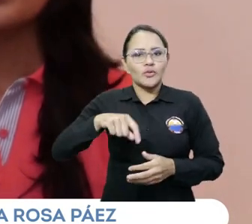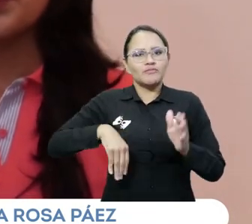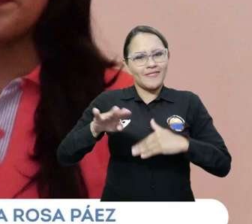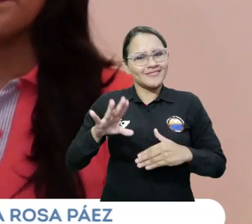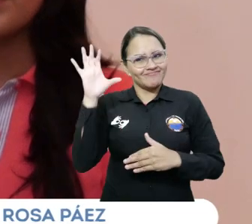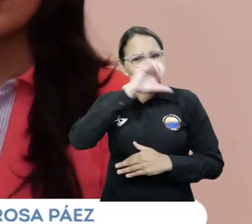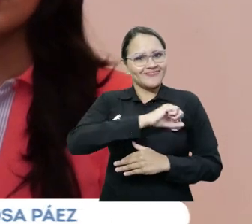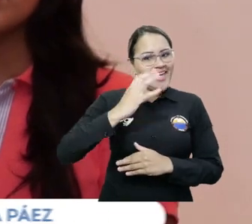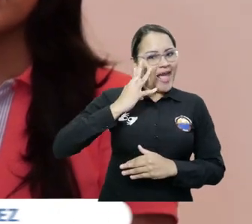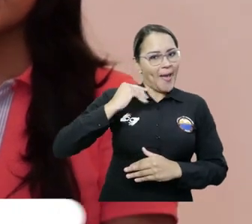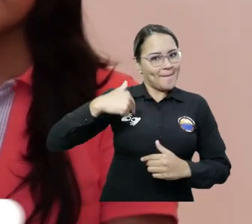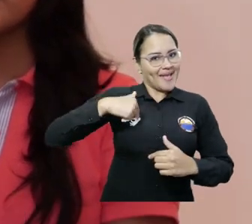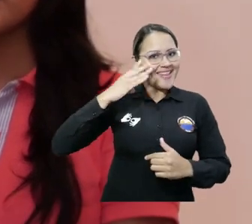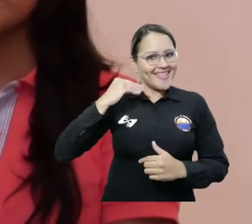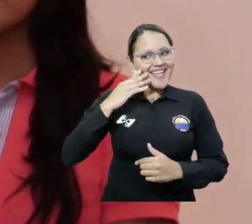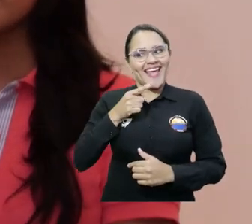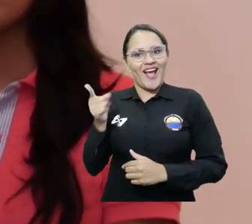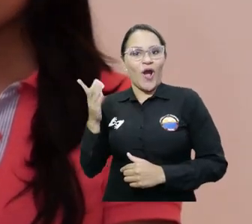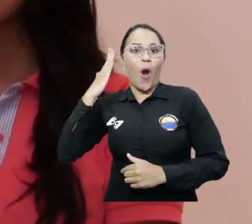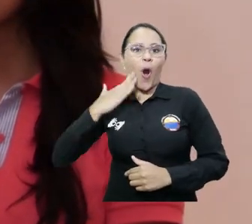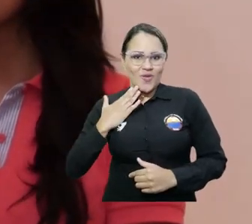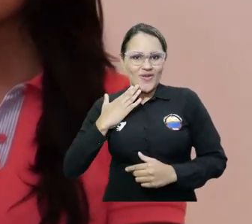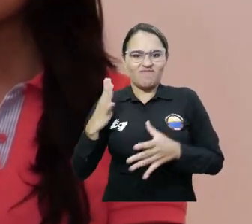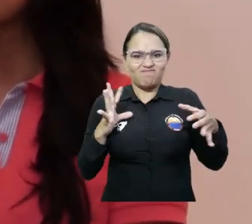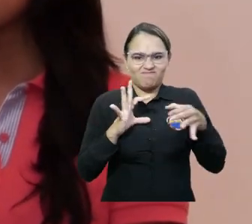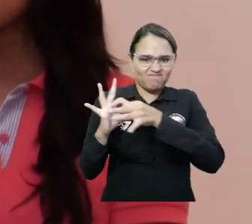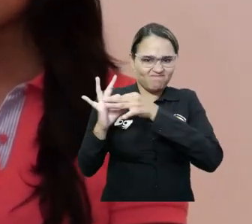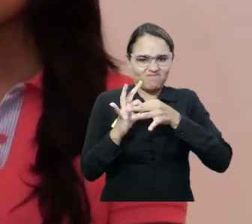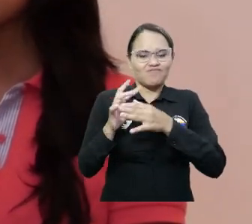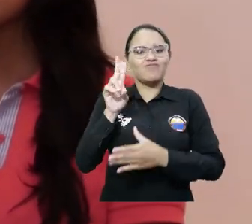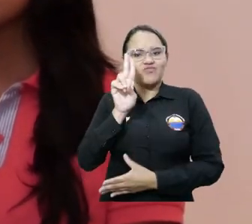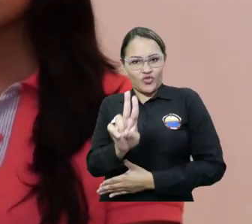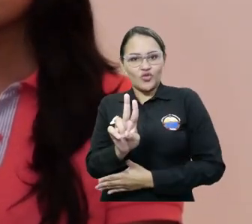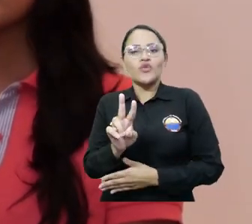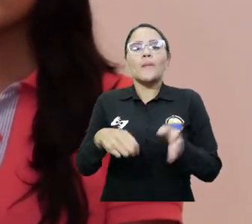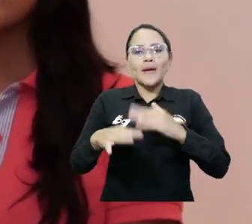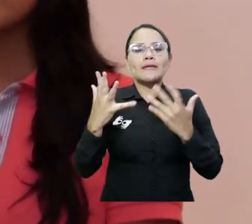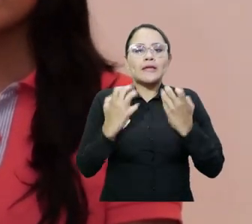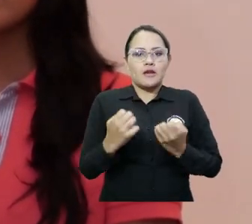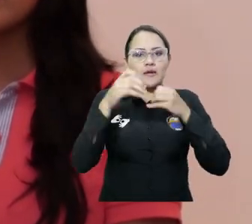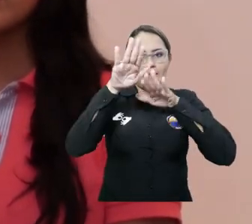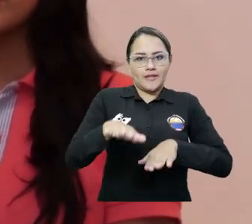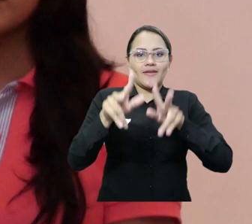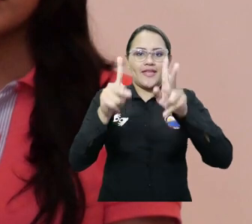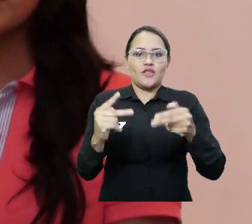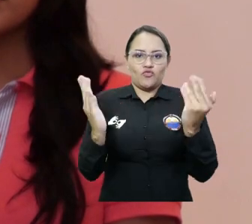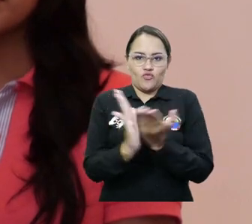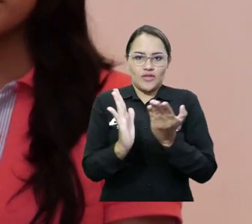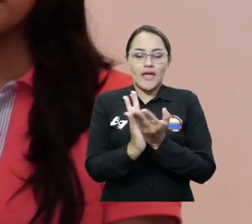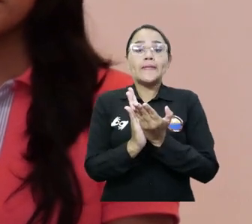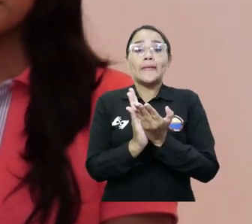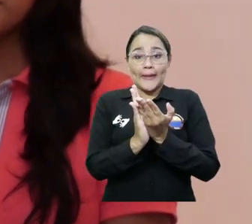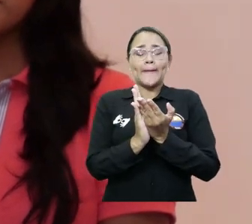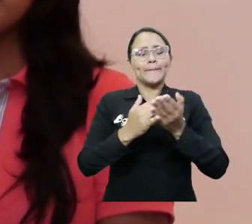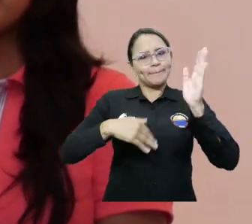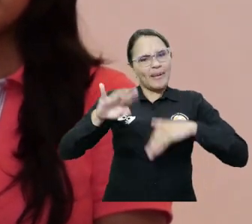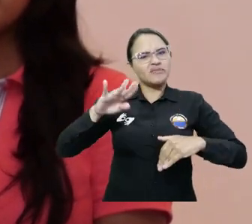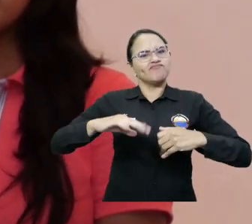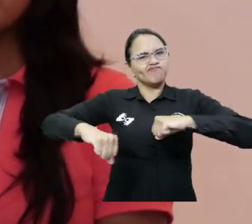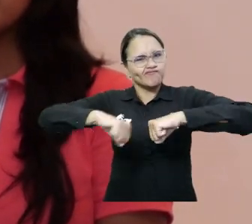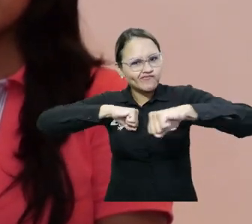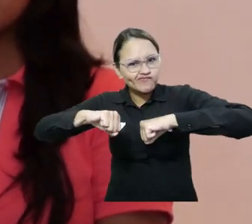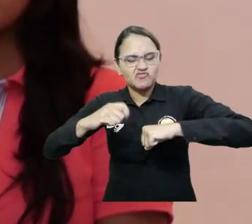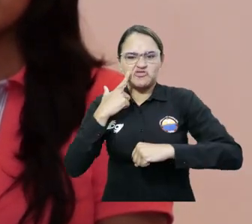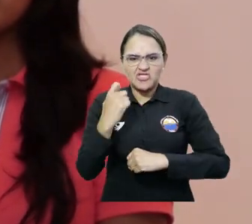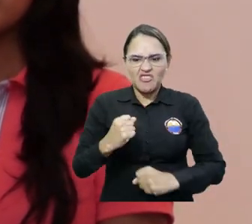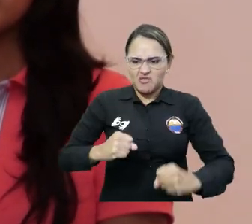entre experiencia y juventud, y bajo esta dupla queremos llevar a la representación estudiantil algo más dinámico, más fuerte y